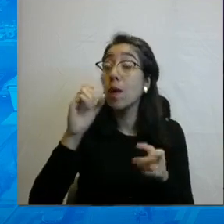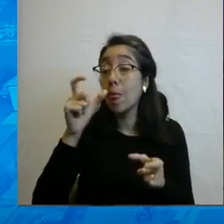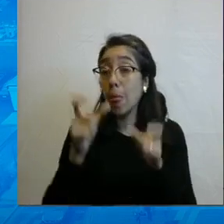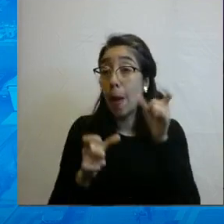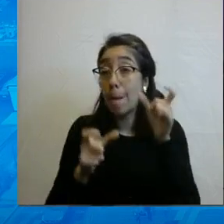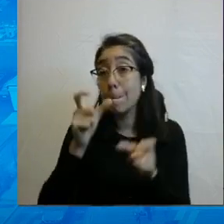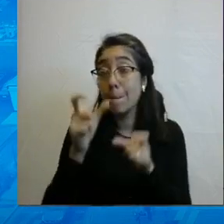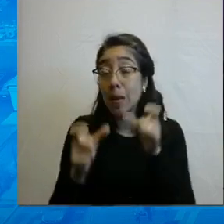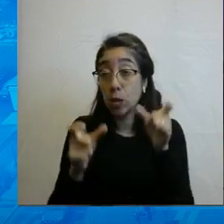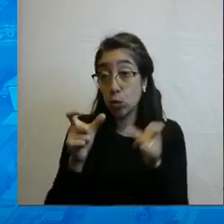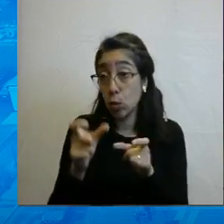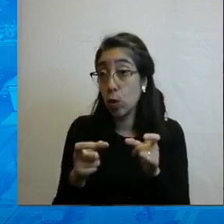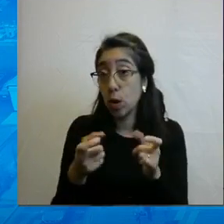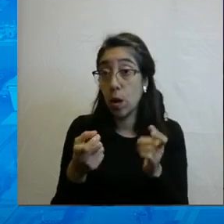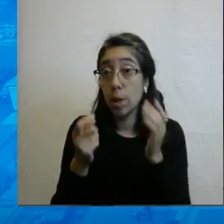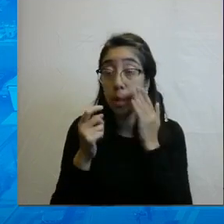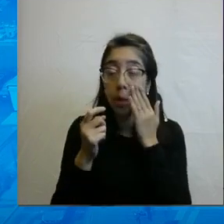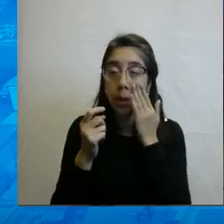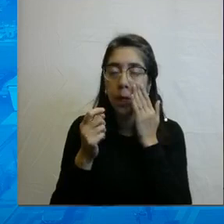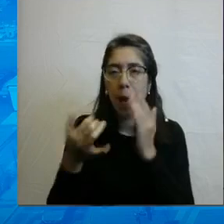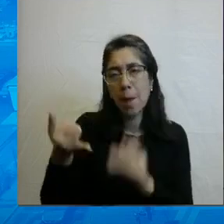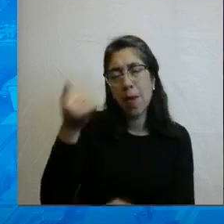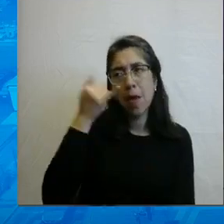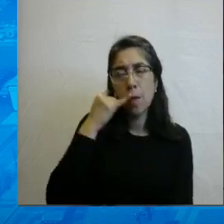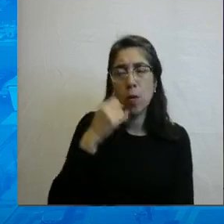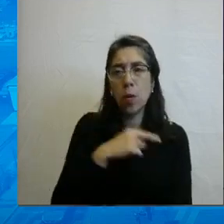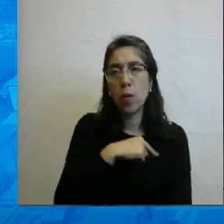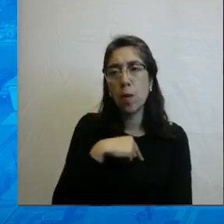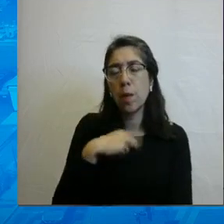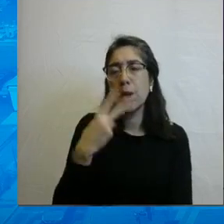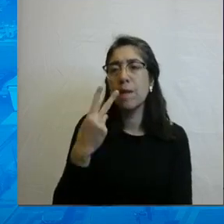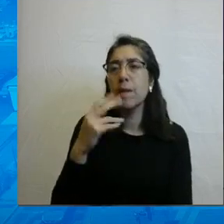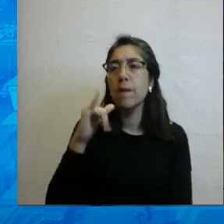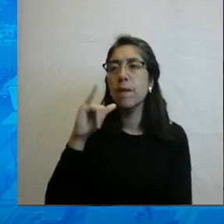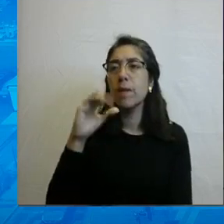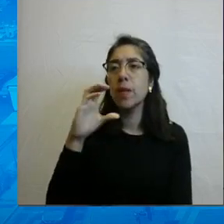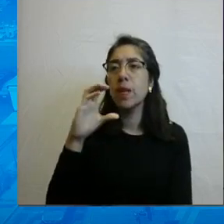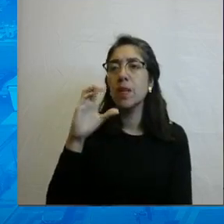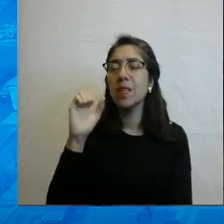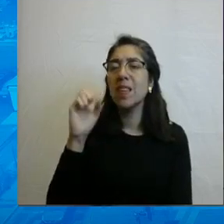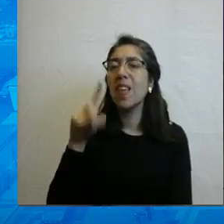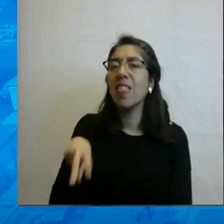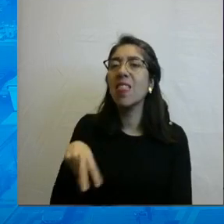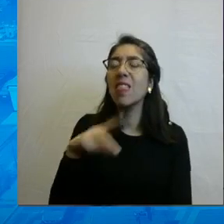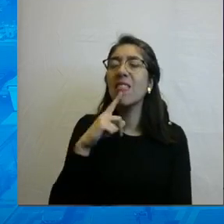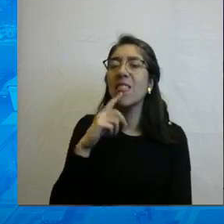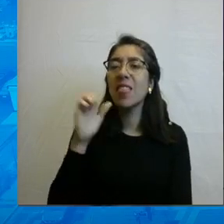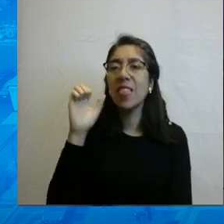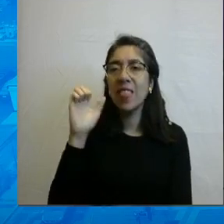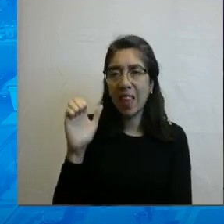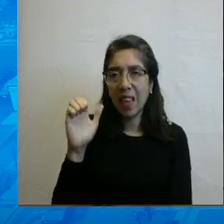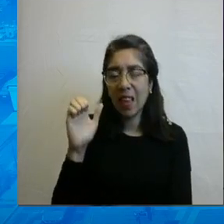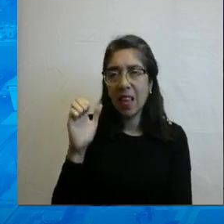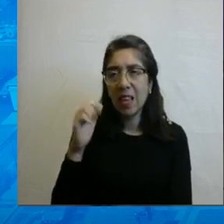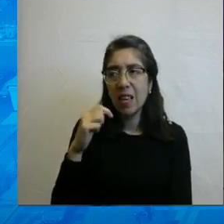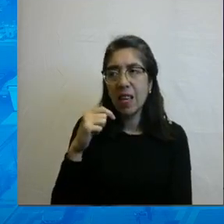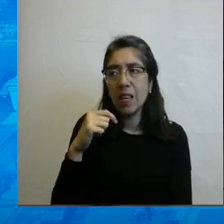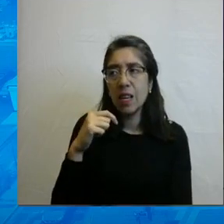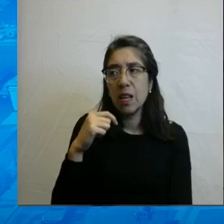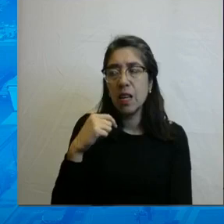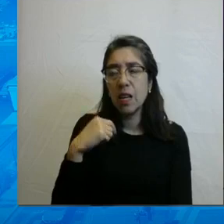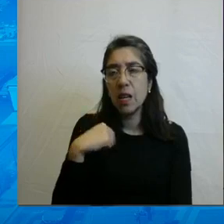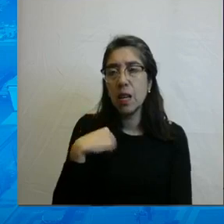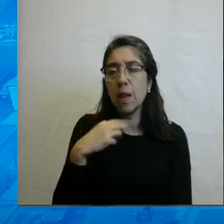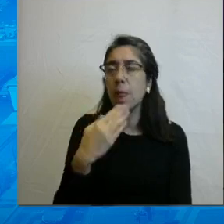llama Vicente Barriga, me parece que se llama el joven, que la carta estaba en sus manos y que quería hablar conmigo. Andaba los